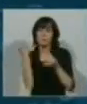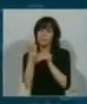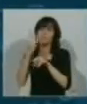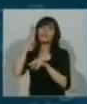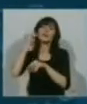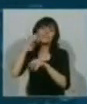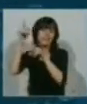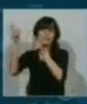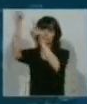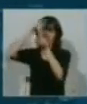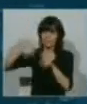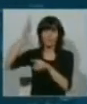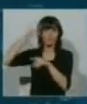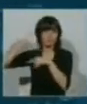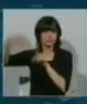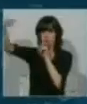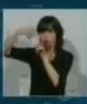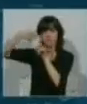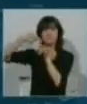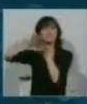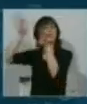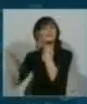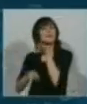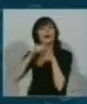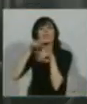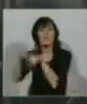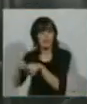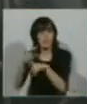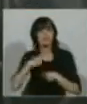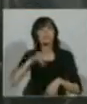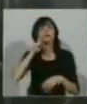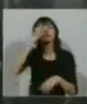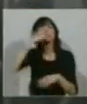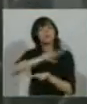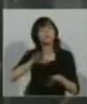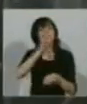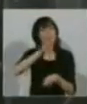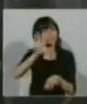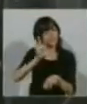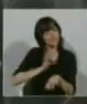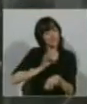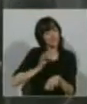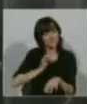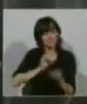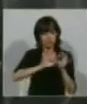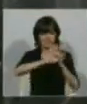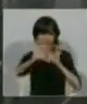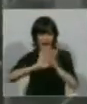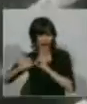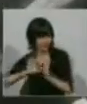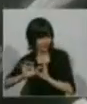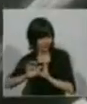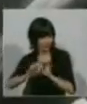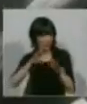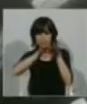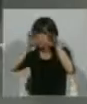y Francia. Y aquí lo que vamos a ver son 25 años, los últimos, de cableado submarinos en un mapa